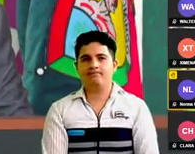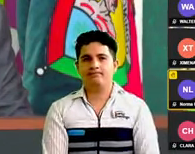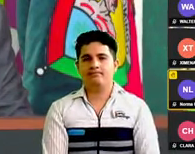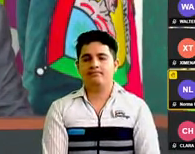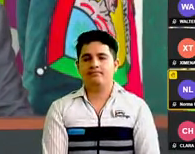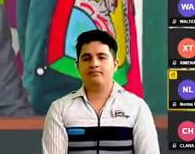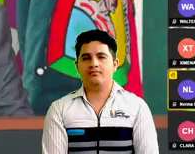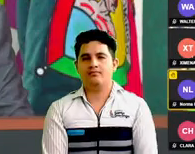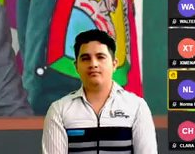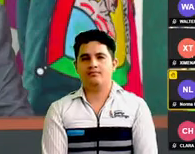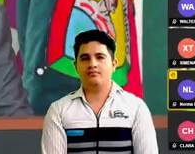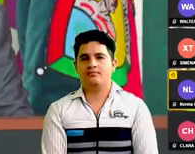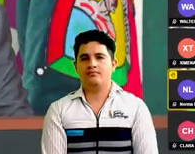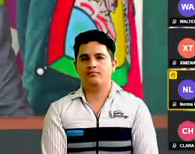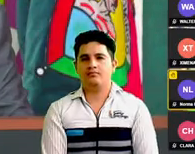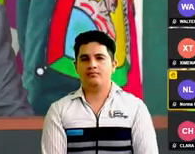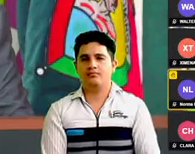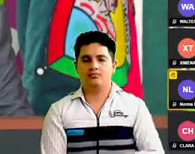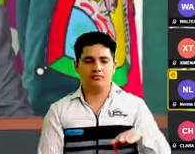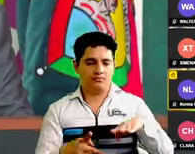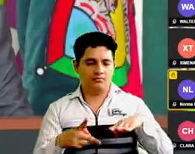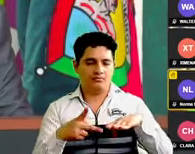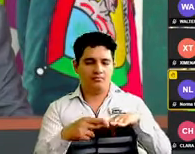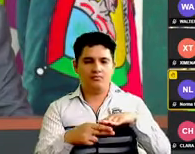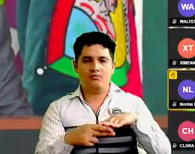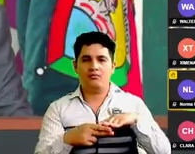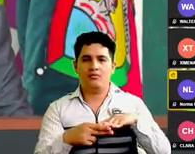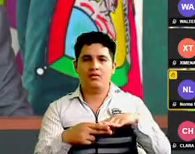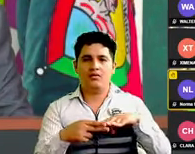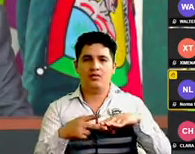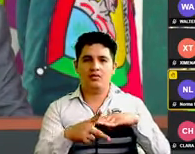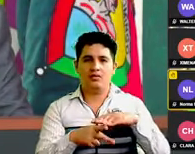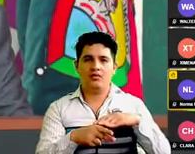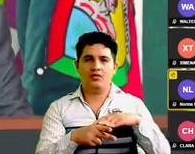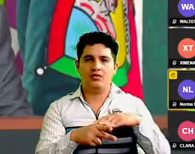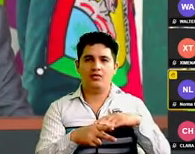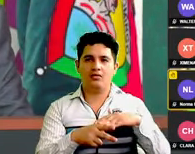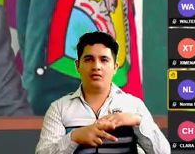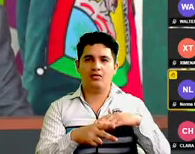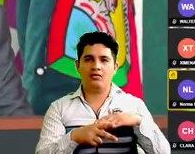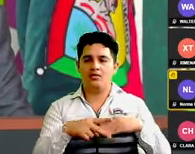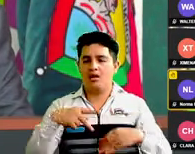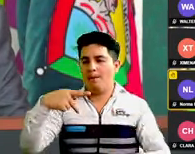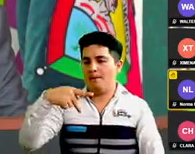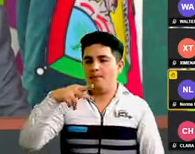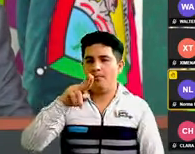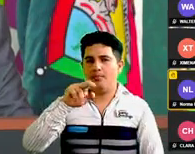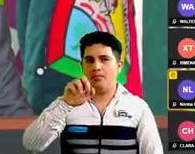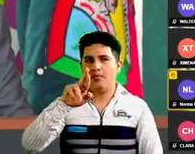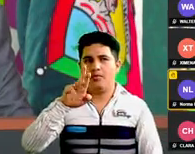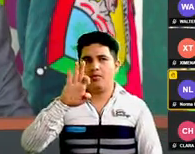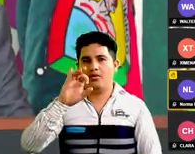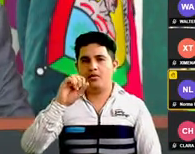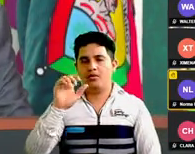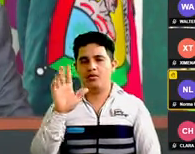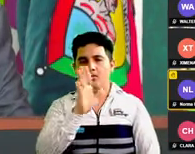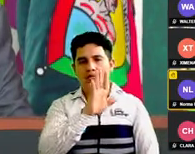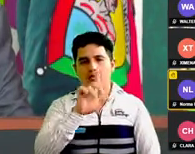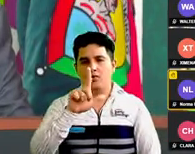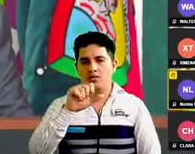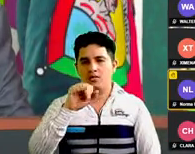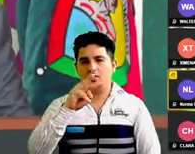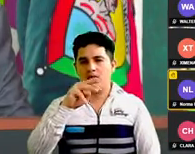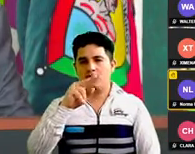impidió llegar a la inauguración de la rehabilitación del estadio de Puerto Limón. Ahora ya tiene drenaje, ahora ya tiene